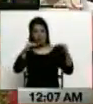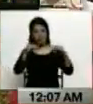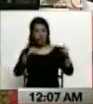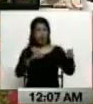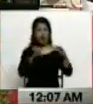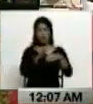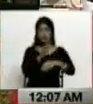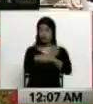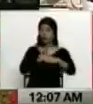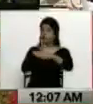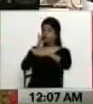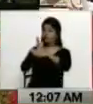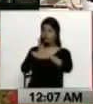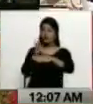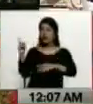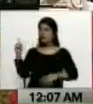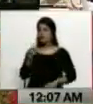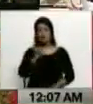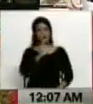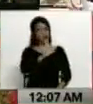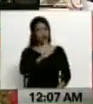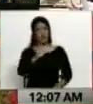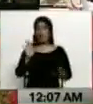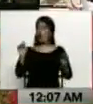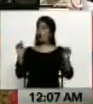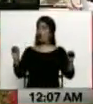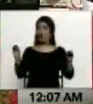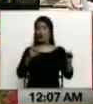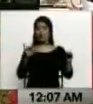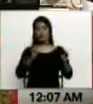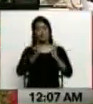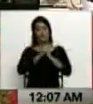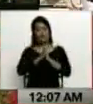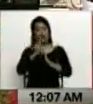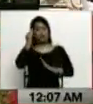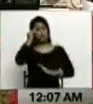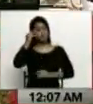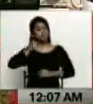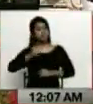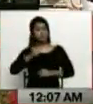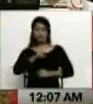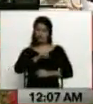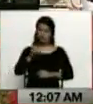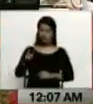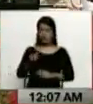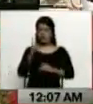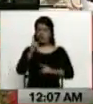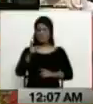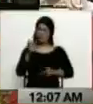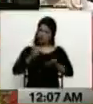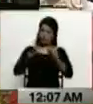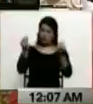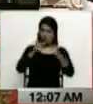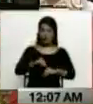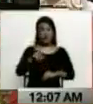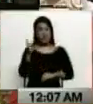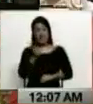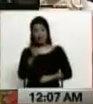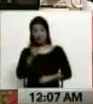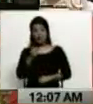y la oposición lo sabotea sale el equilibrados a exhortar a lado y lado a deponer sus actitudes no dialogantes